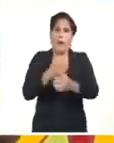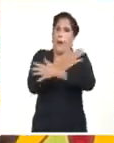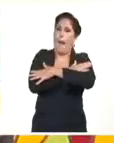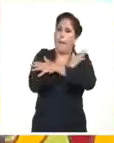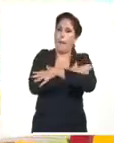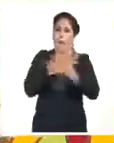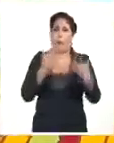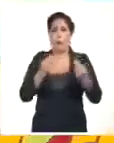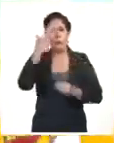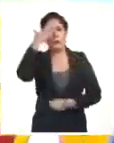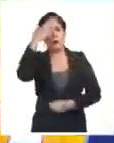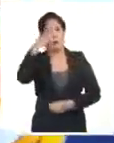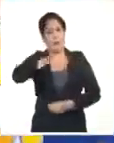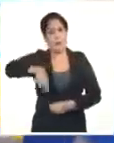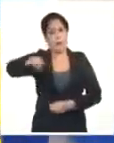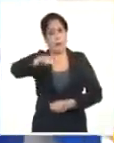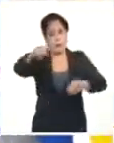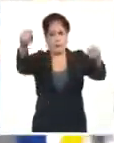muchas gracias.